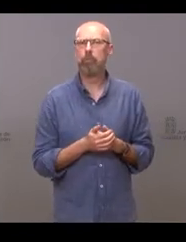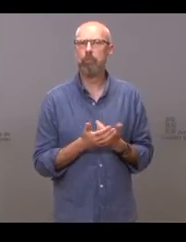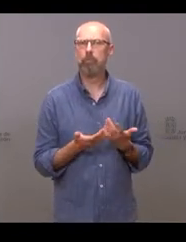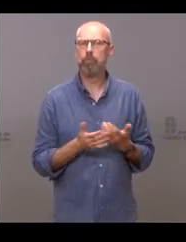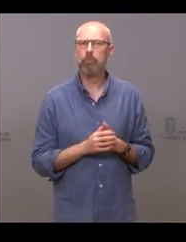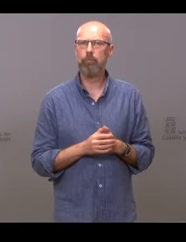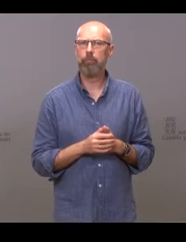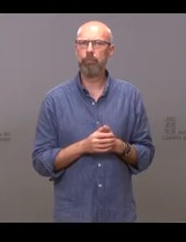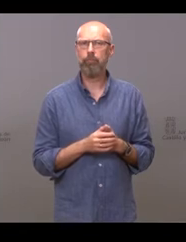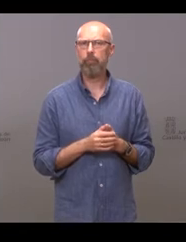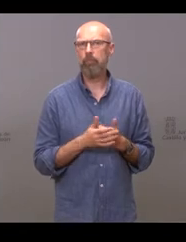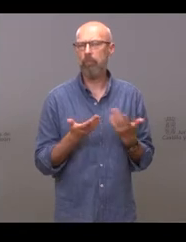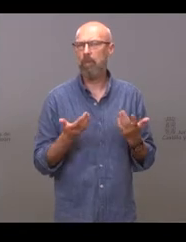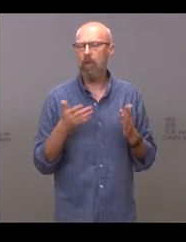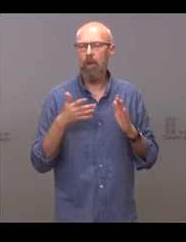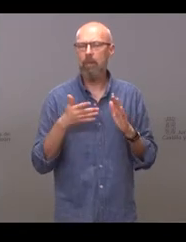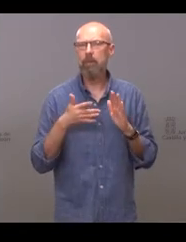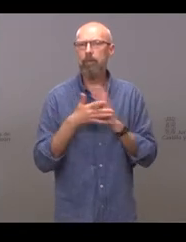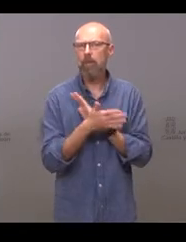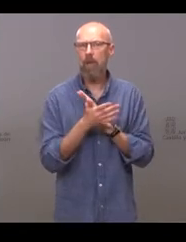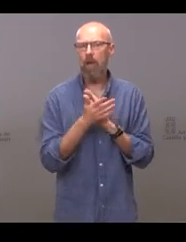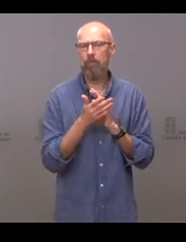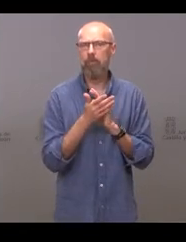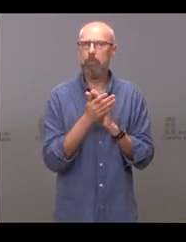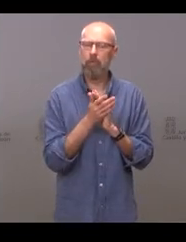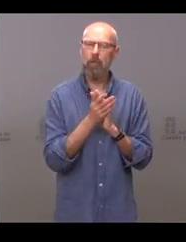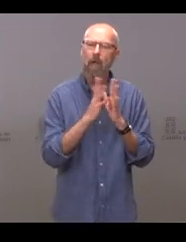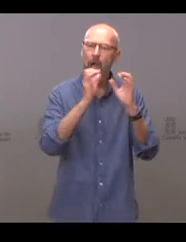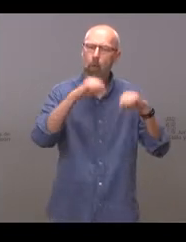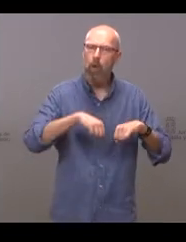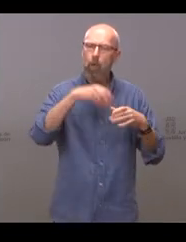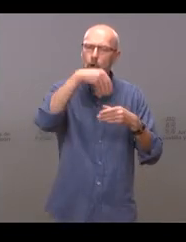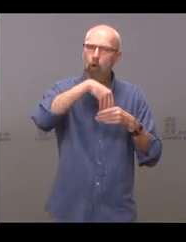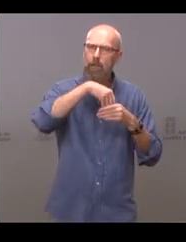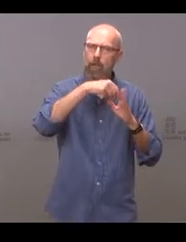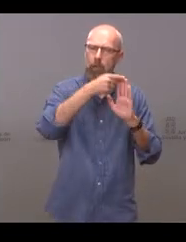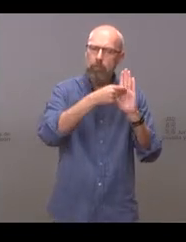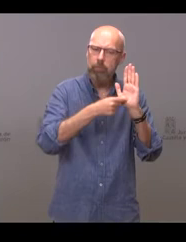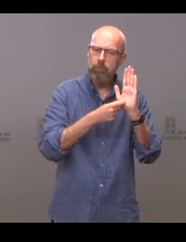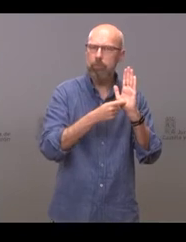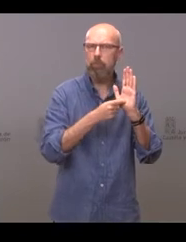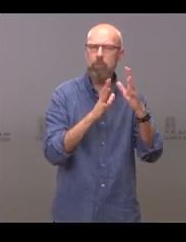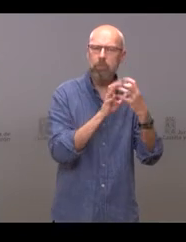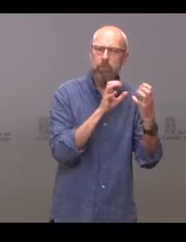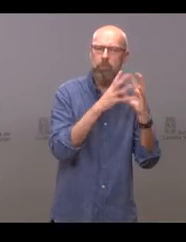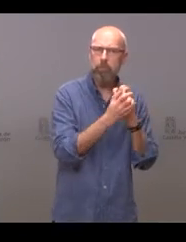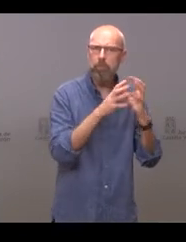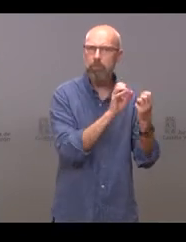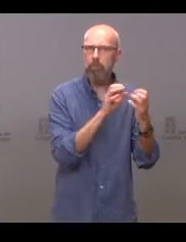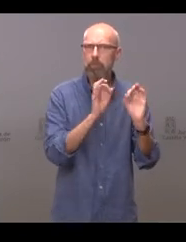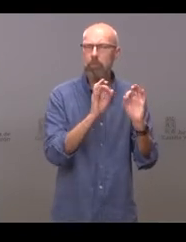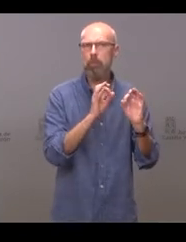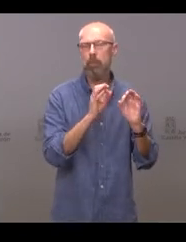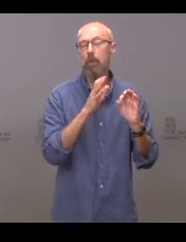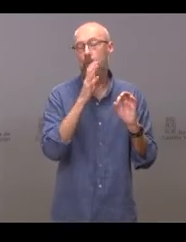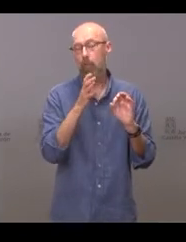desacuerdos por formas de entender los contenidos de los acuerdos y de aplicar los acuerdos que han estado alineadas también por las propias